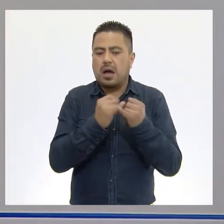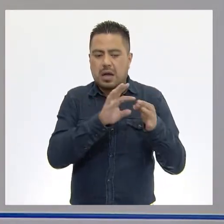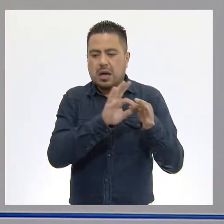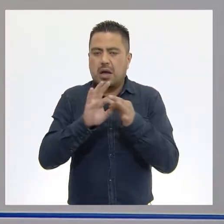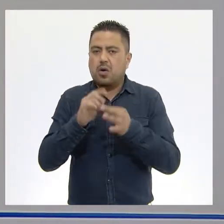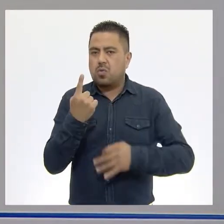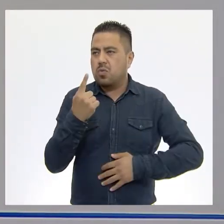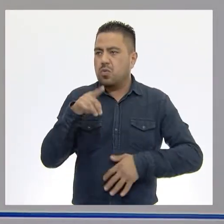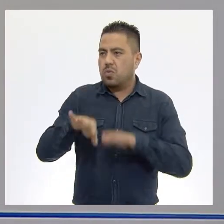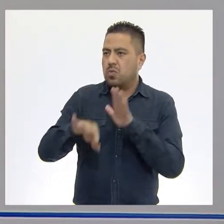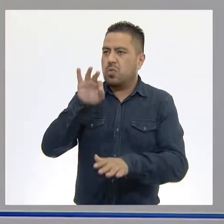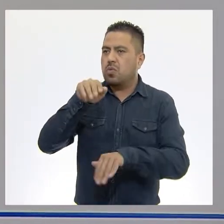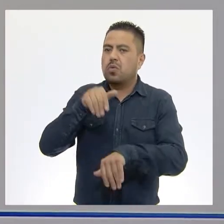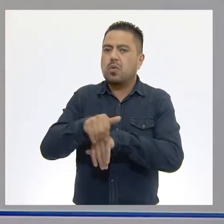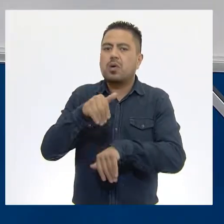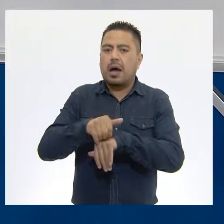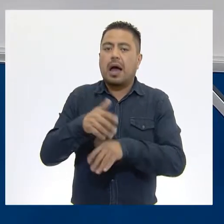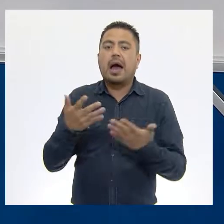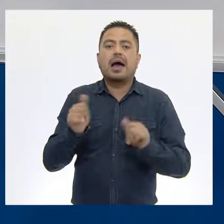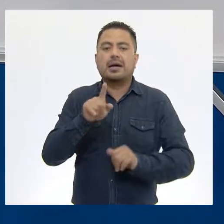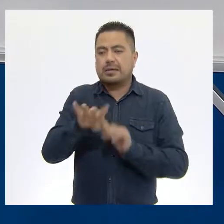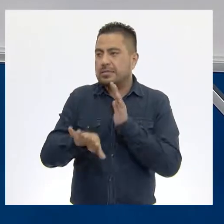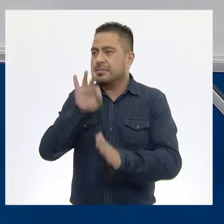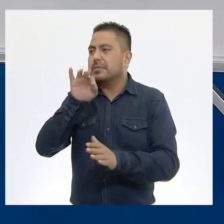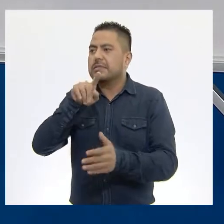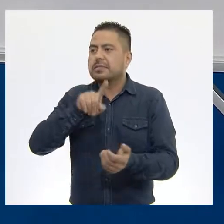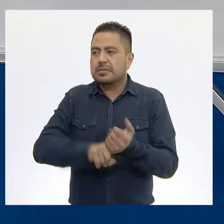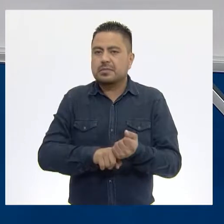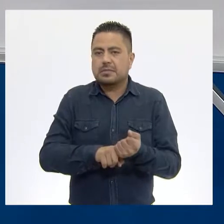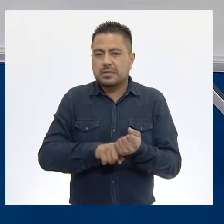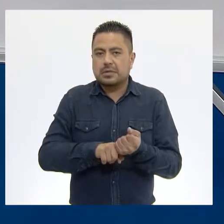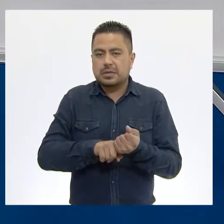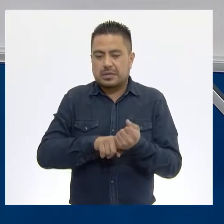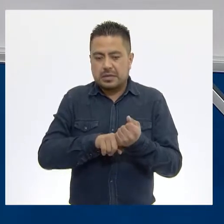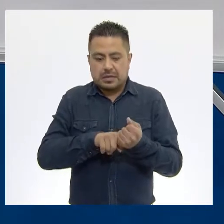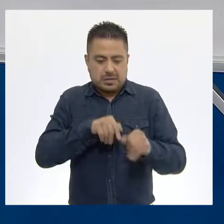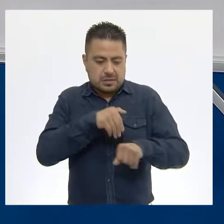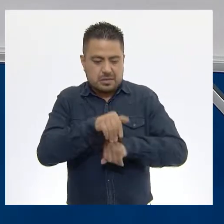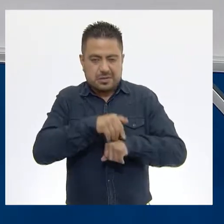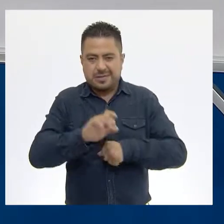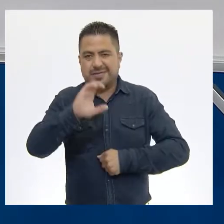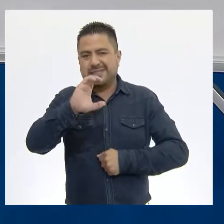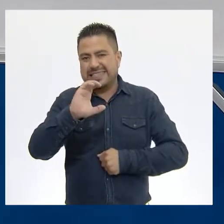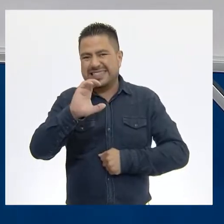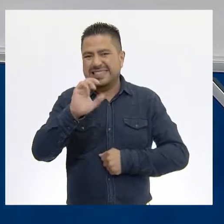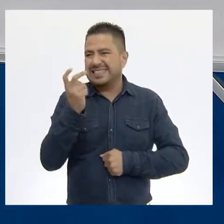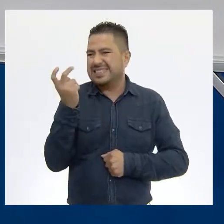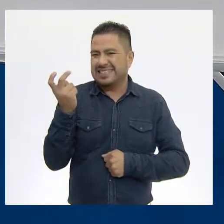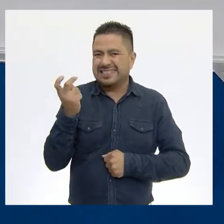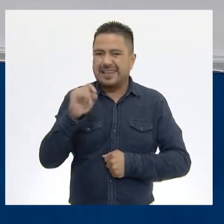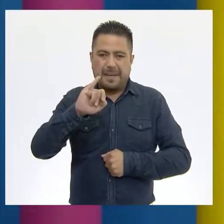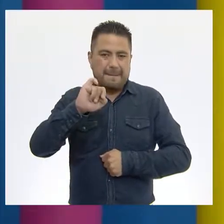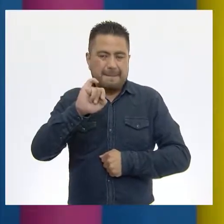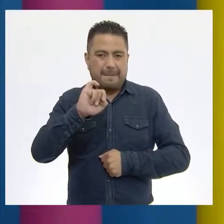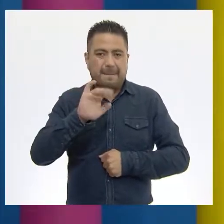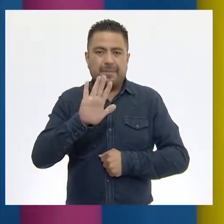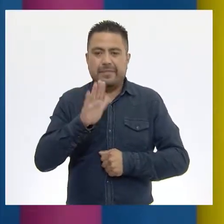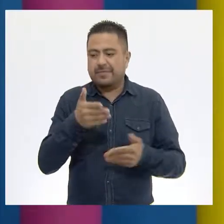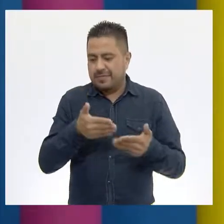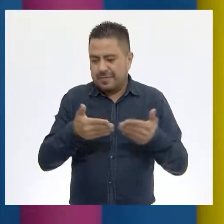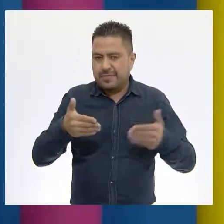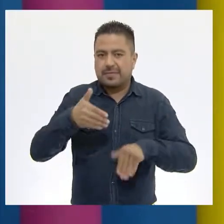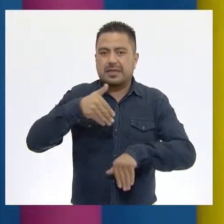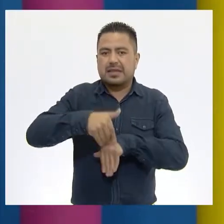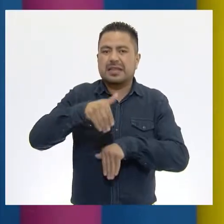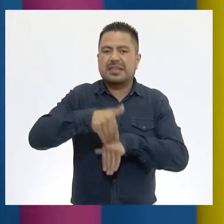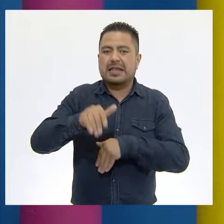entero. un entero, y de esa manera ya encontramos el inciso C. El C, efectivamente. Ahora, el